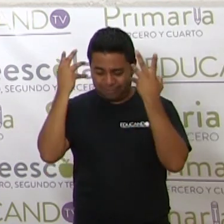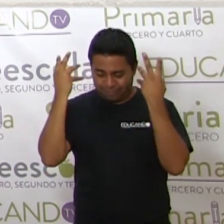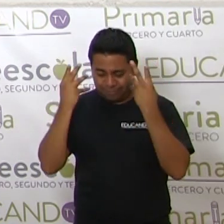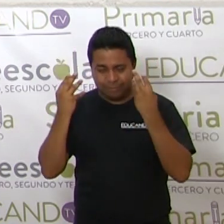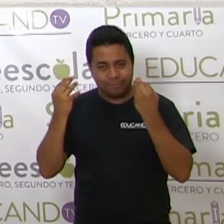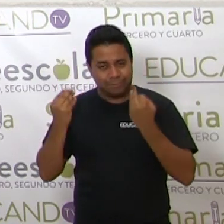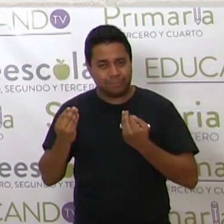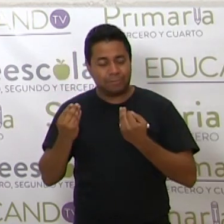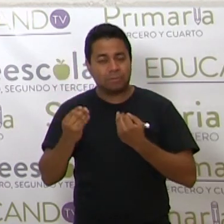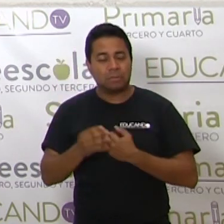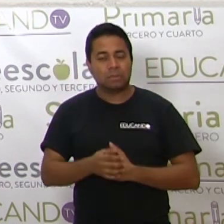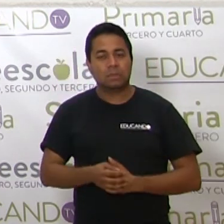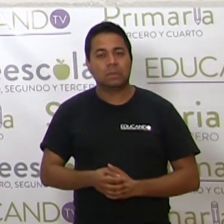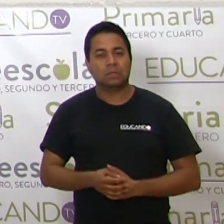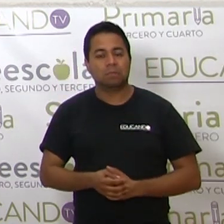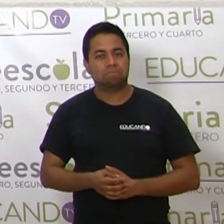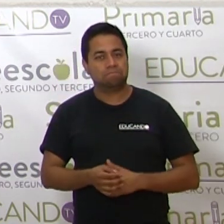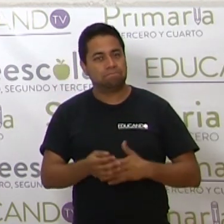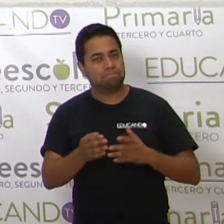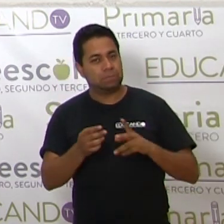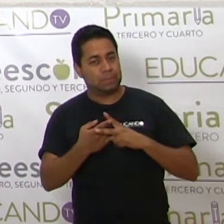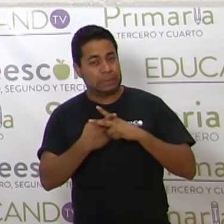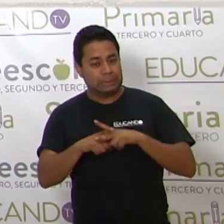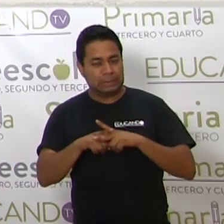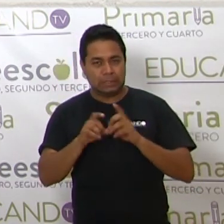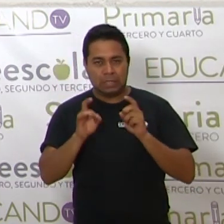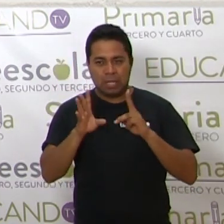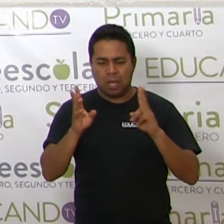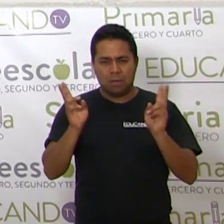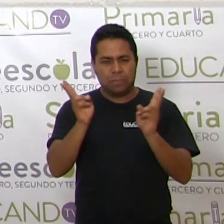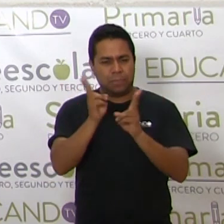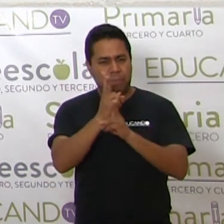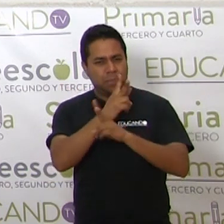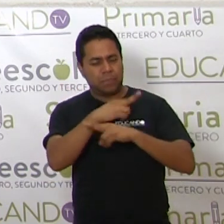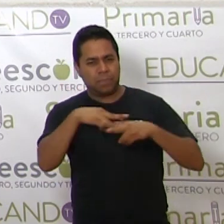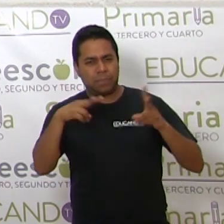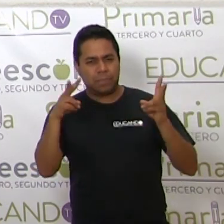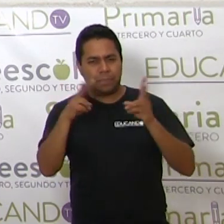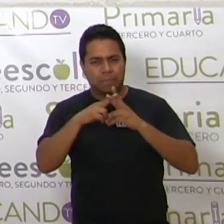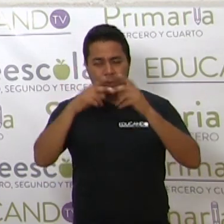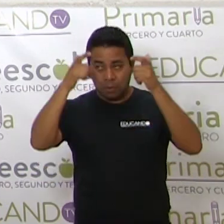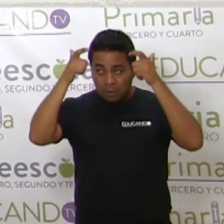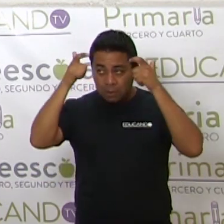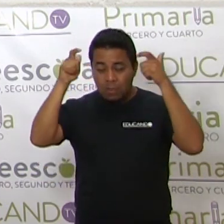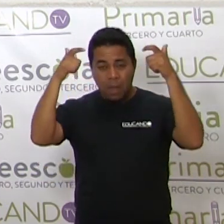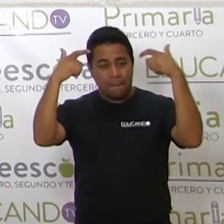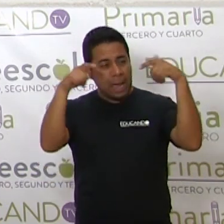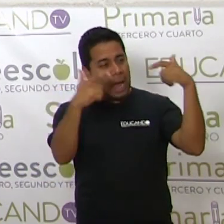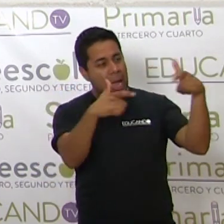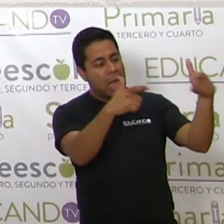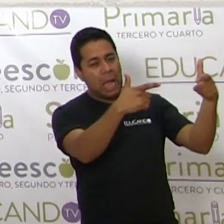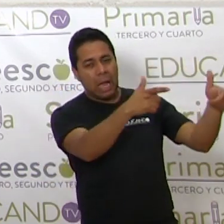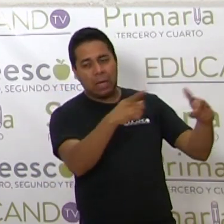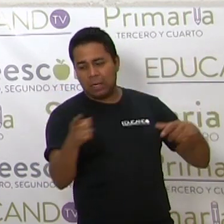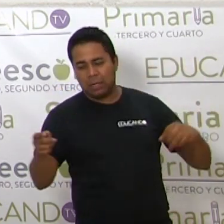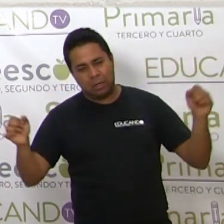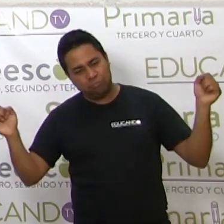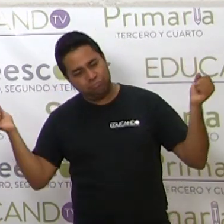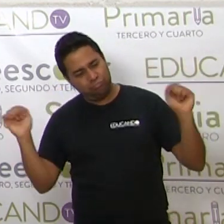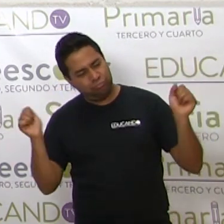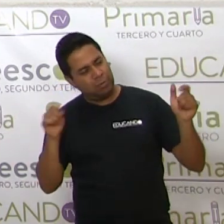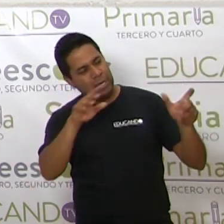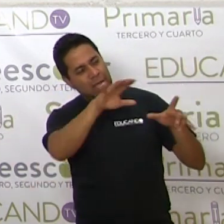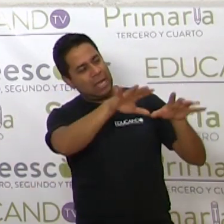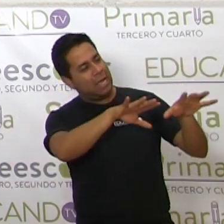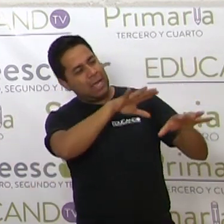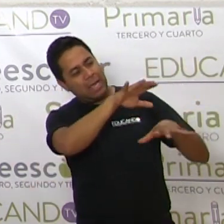y vio también cómo empezaba a soplar un fuerte viento que se llevó el gorro de coralillo y él tuvo que correr detrás mientras